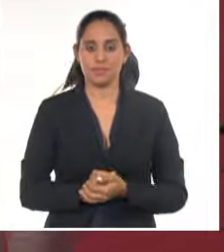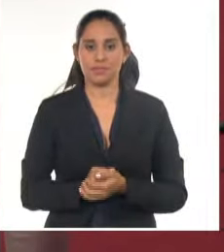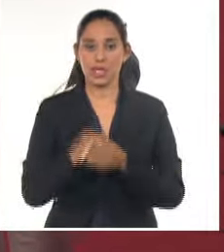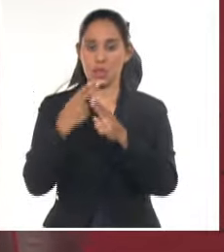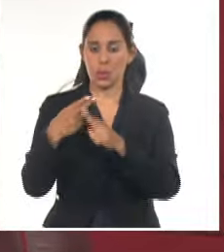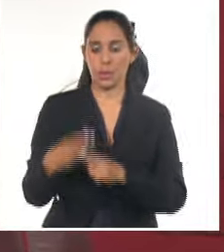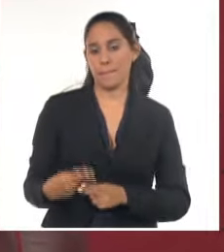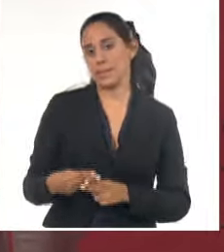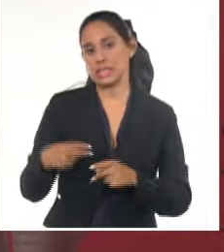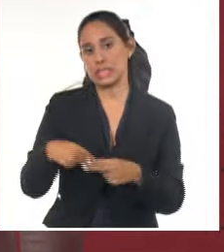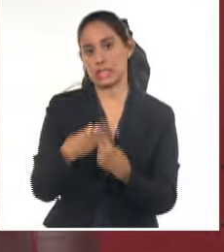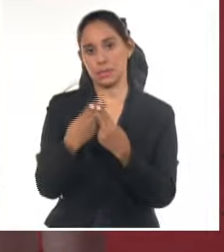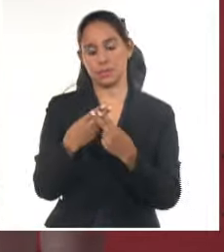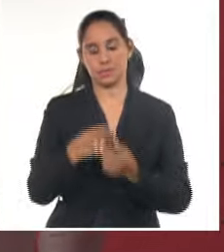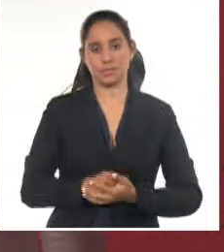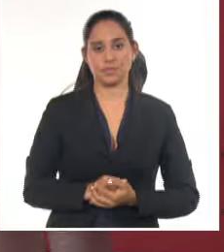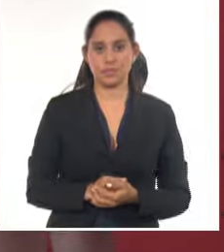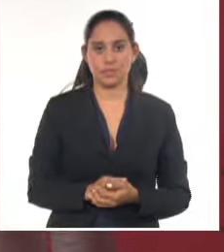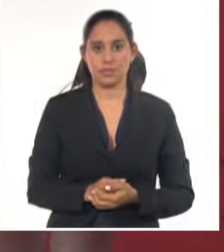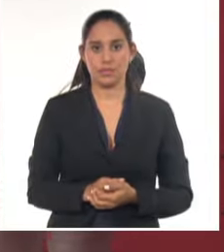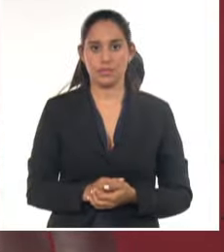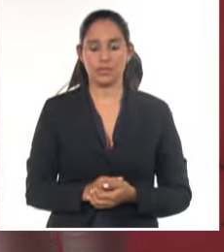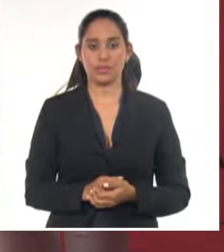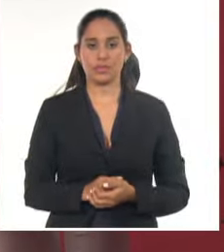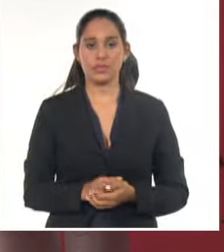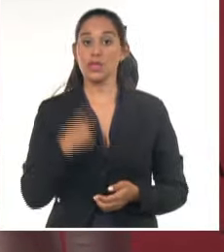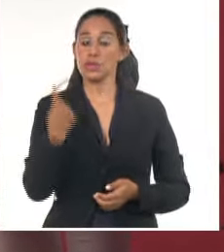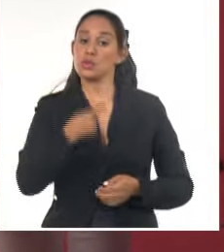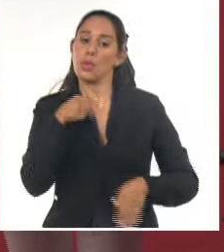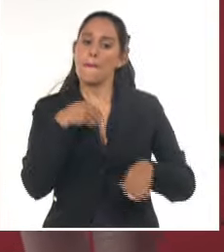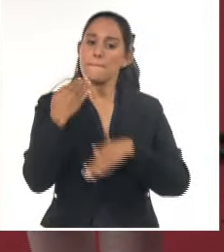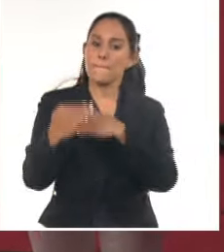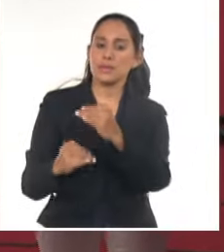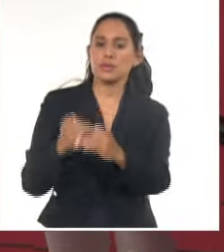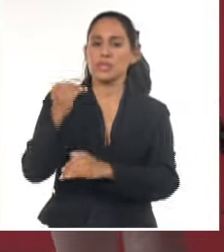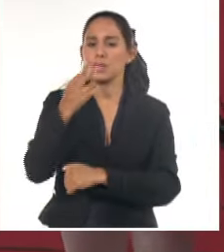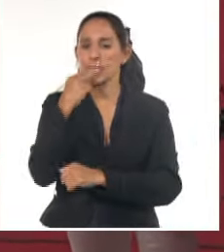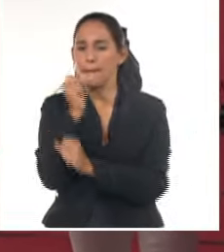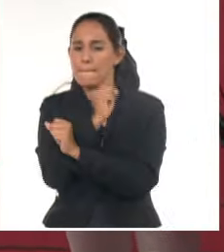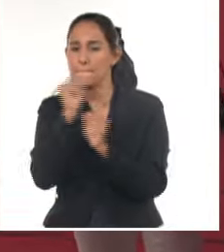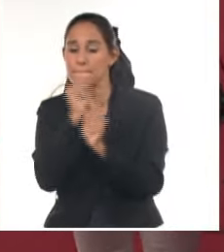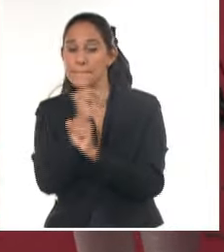como de mayor. Estamos en un proceso ya desde bien temprano,